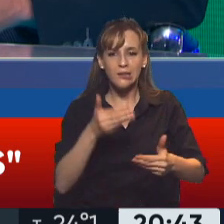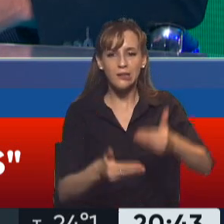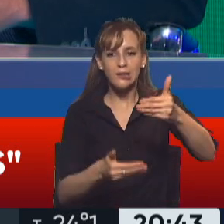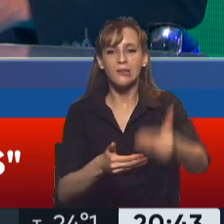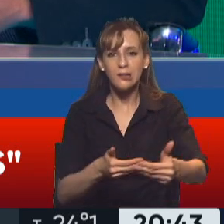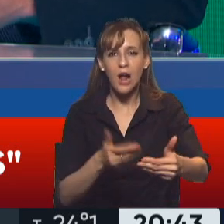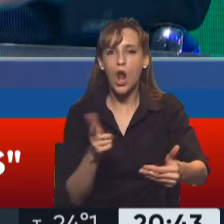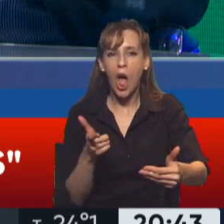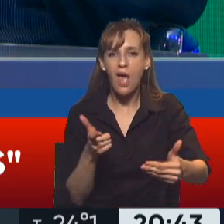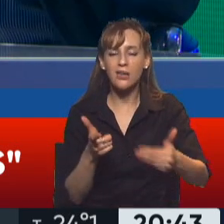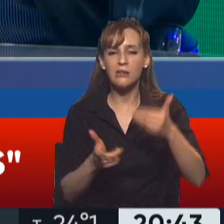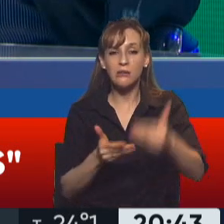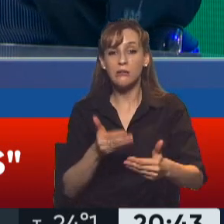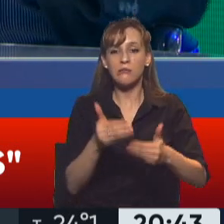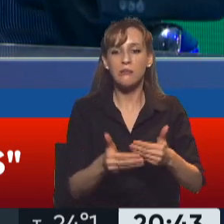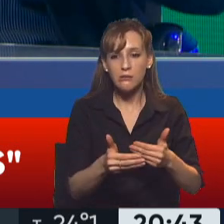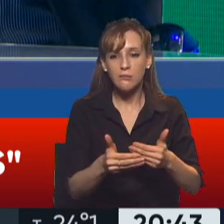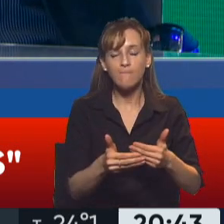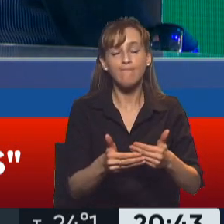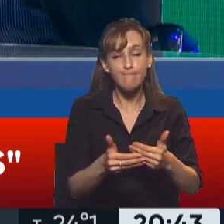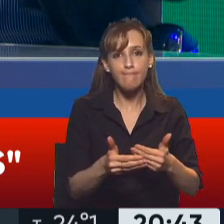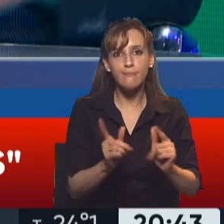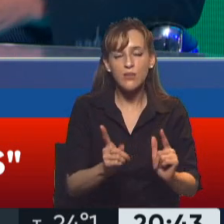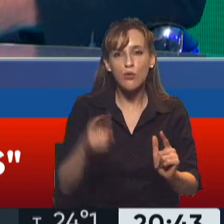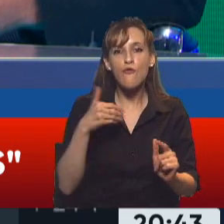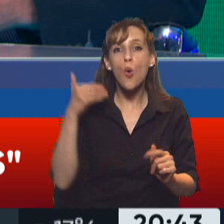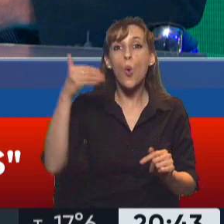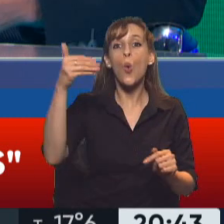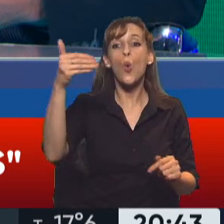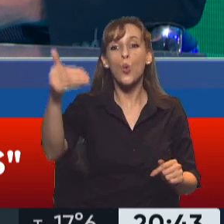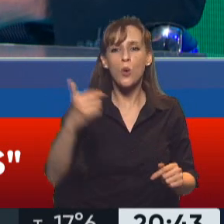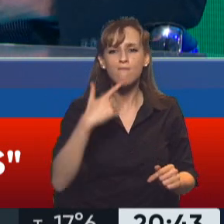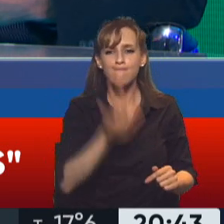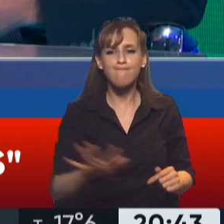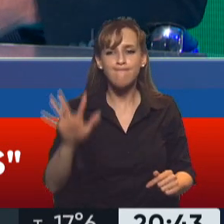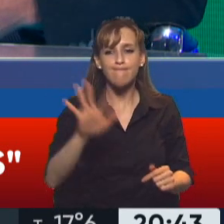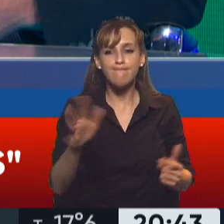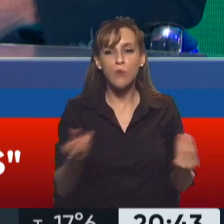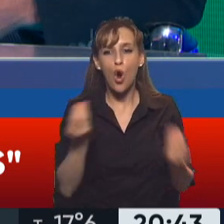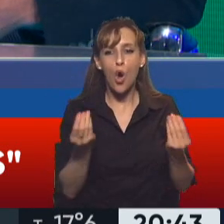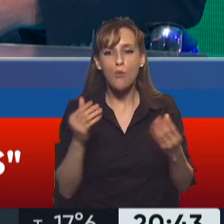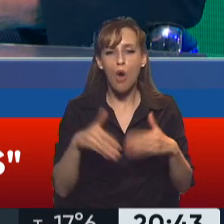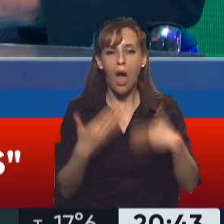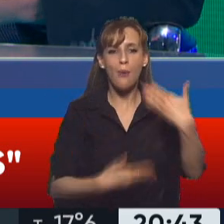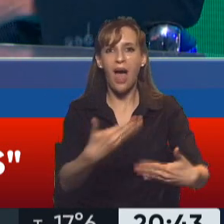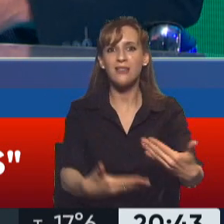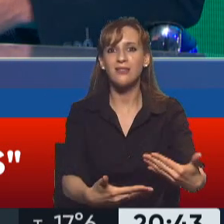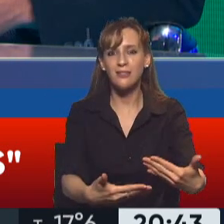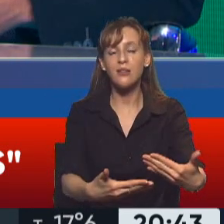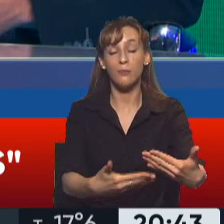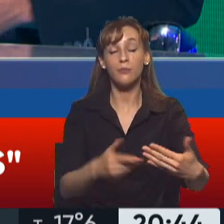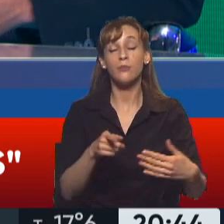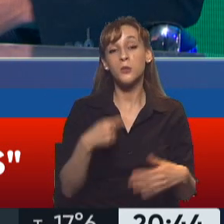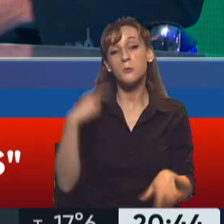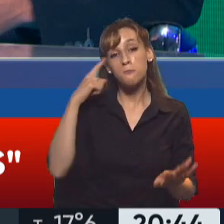avance en esas agendas, donde queda desdibujado un escenario futuro de mayores avances y de mayor bienestar, me parece que hay mucha gente